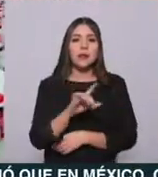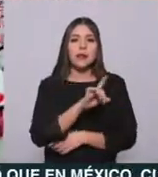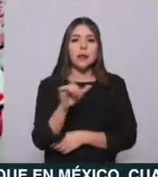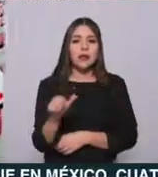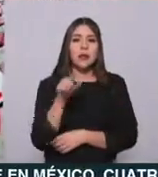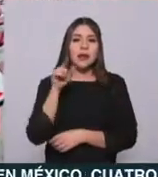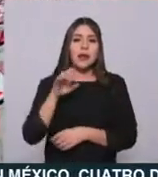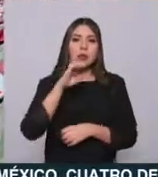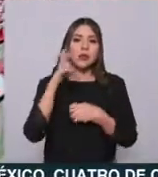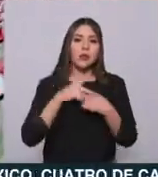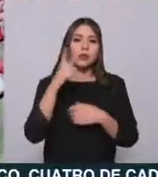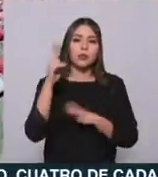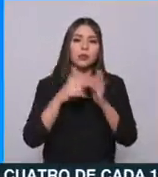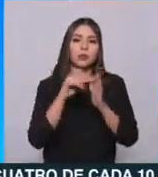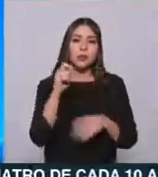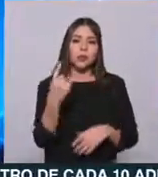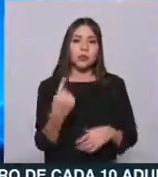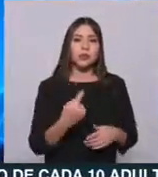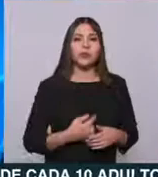final de Europa de 2021.